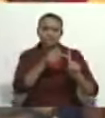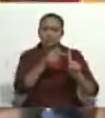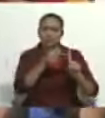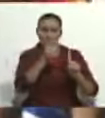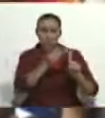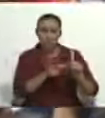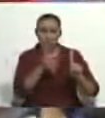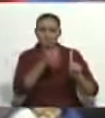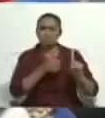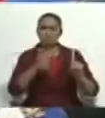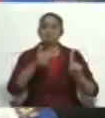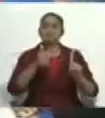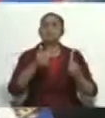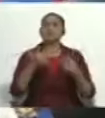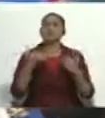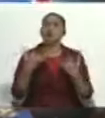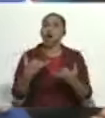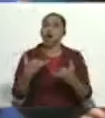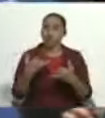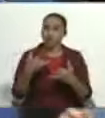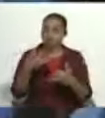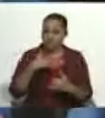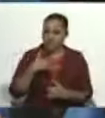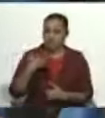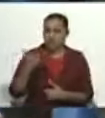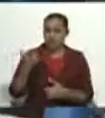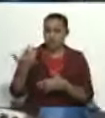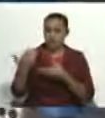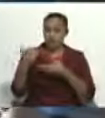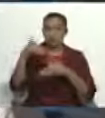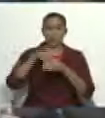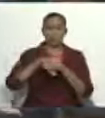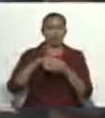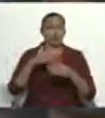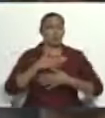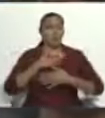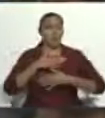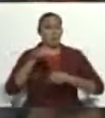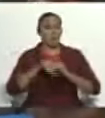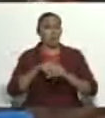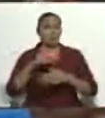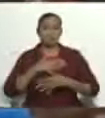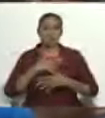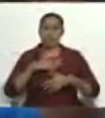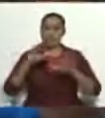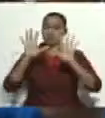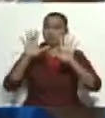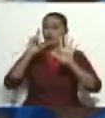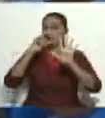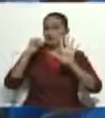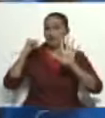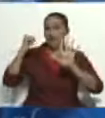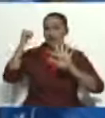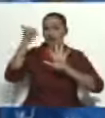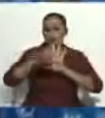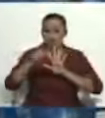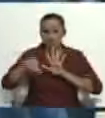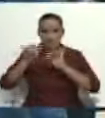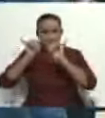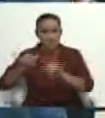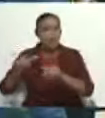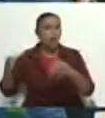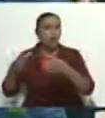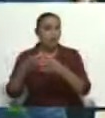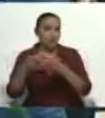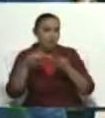voto. Así la vida es un jamón. Yo paso 10 años amargándote la vida y ahora